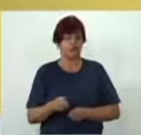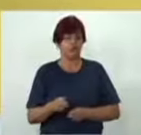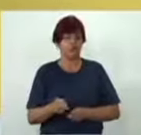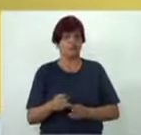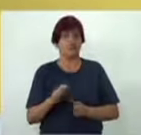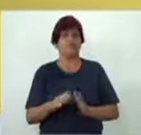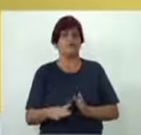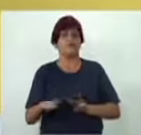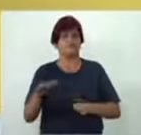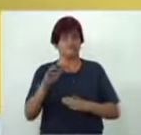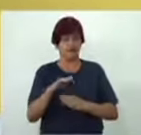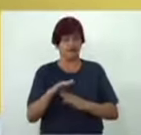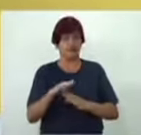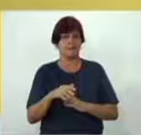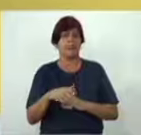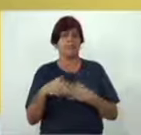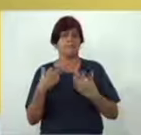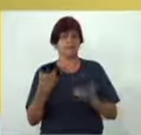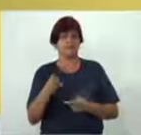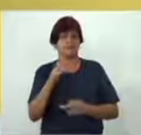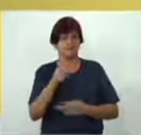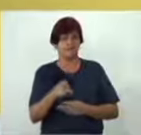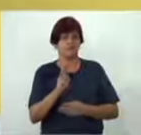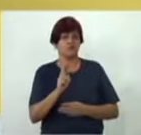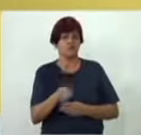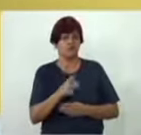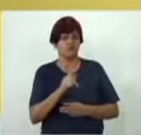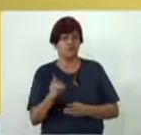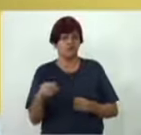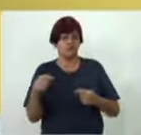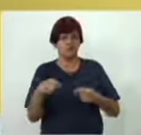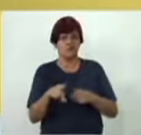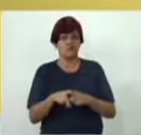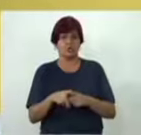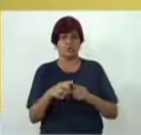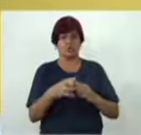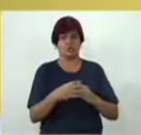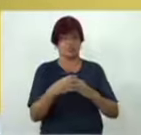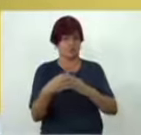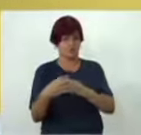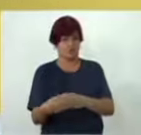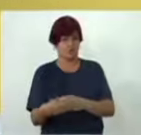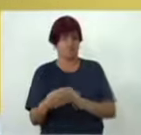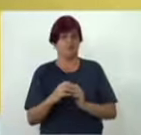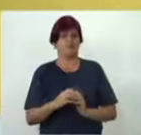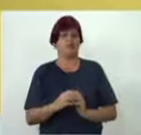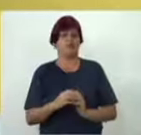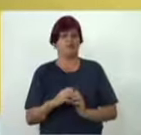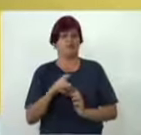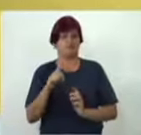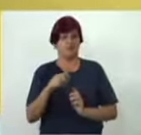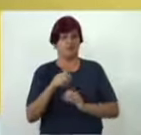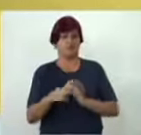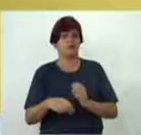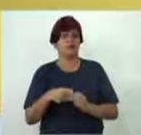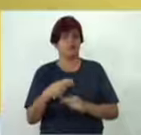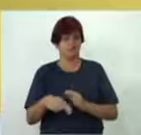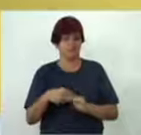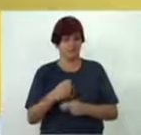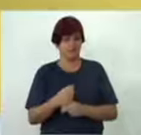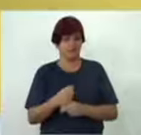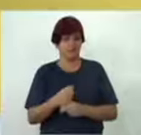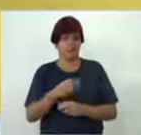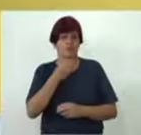miden calidad a partir de que esos indicadores, unido con la guía que hoy se está aplicando,